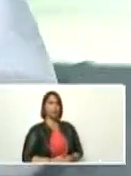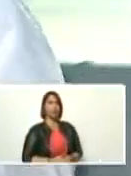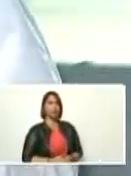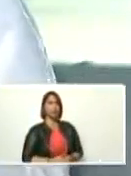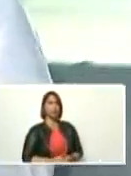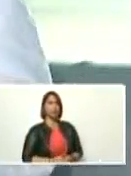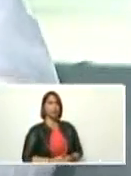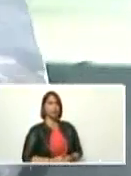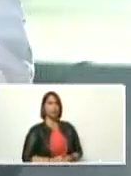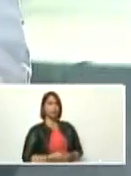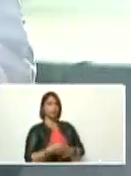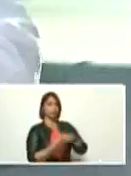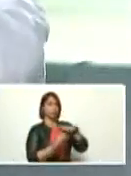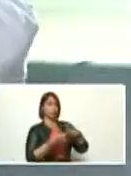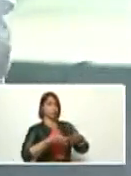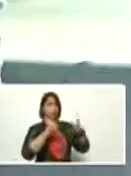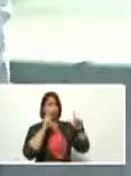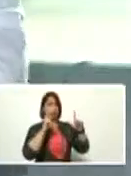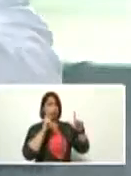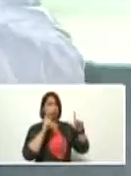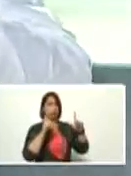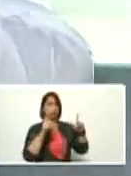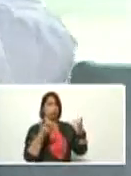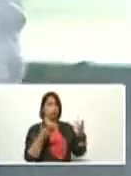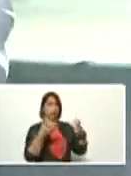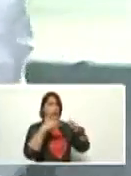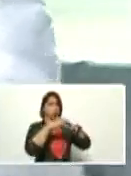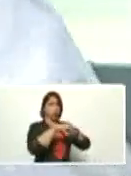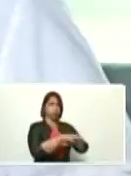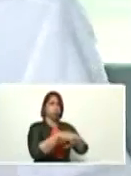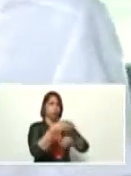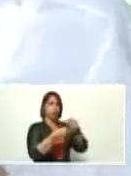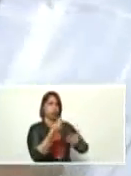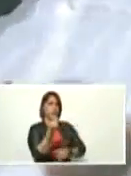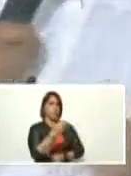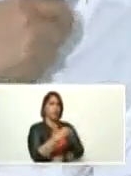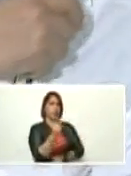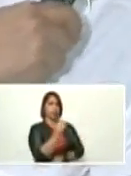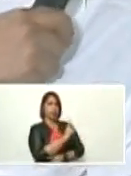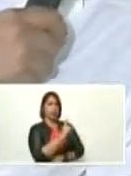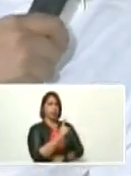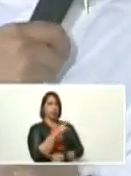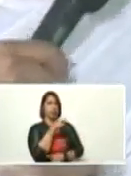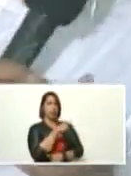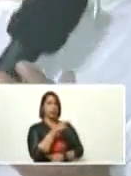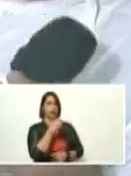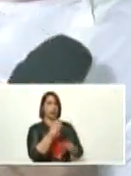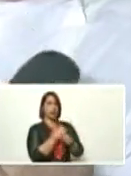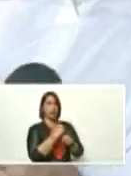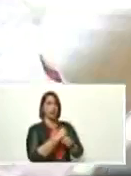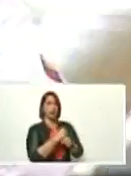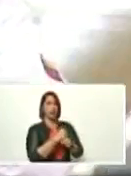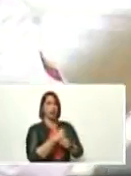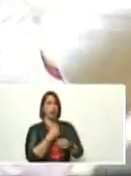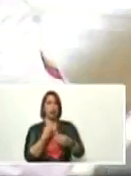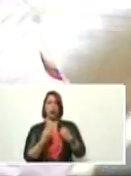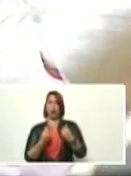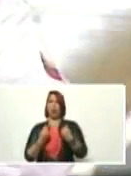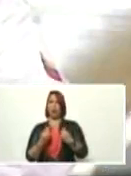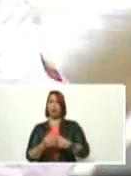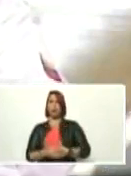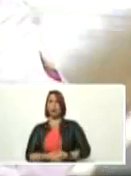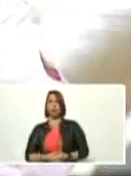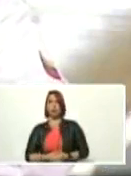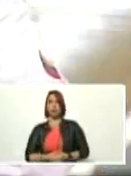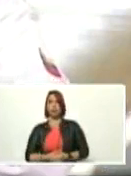puede ser la instancia que permita articular y hacer más eficiente ese trabajo. Es allí la propuesta, correcto, presidente.